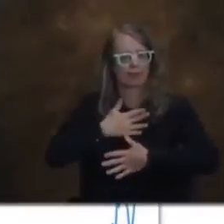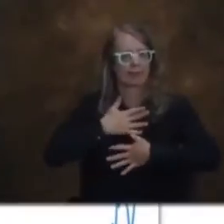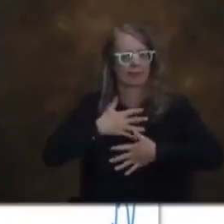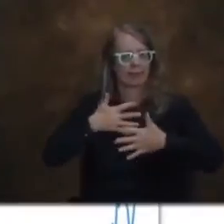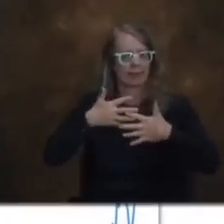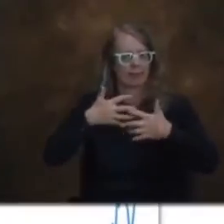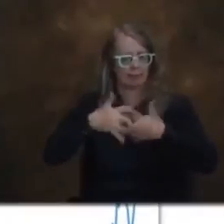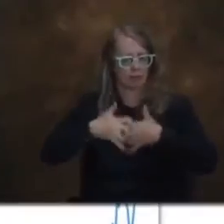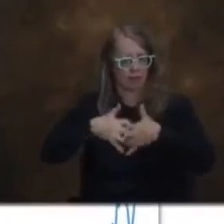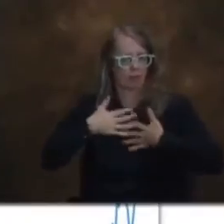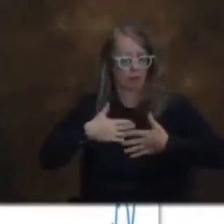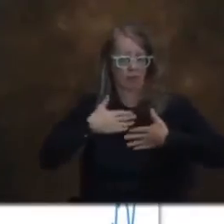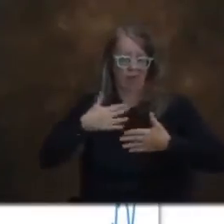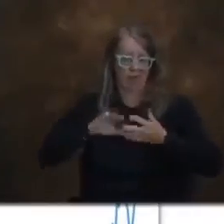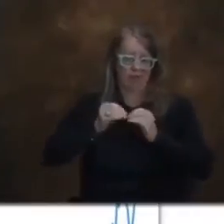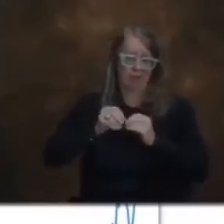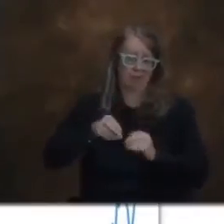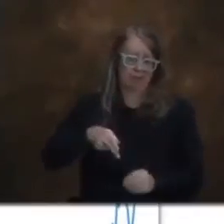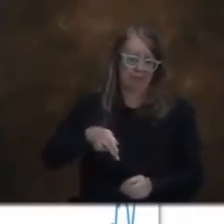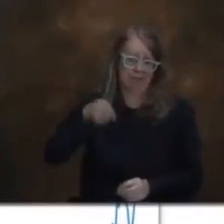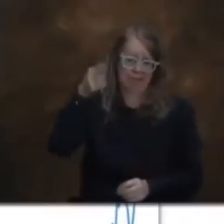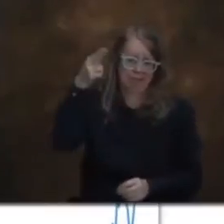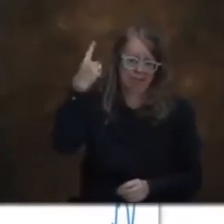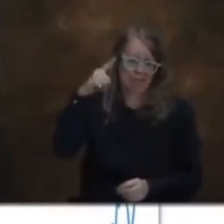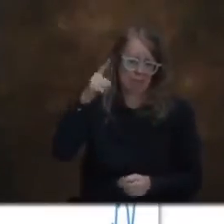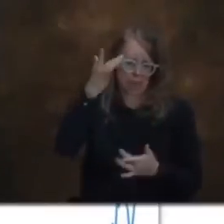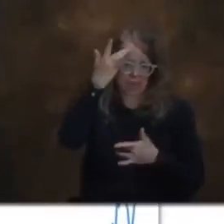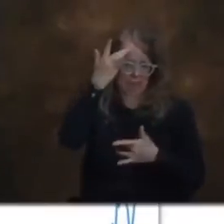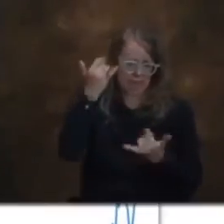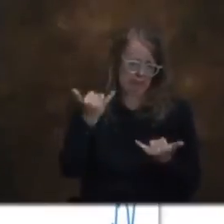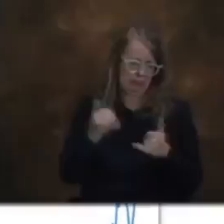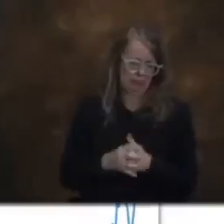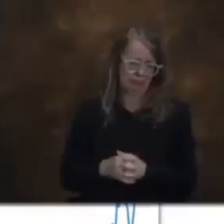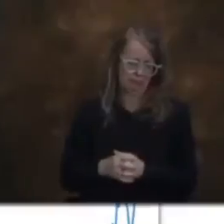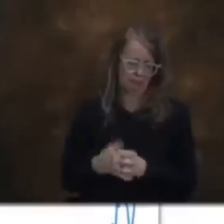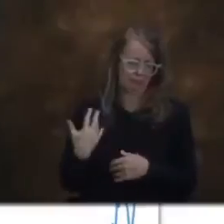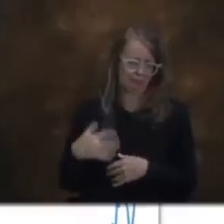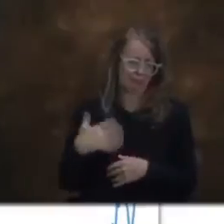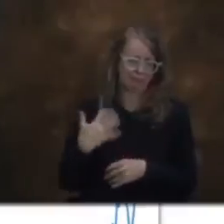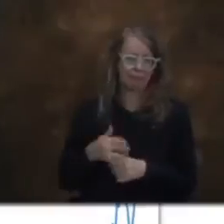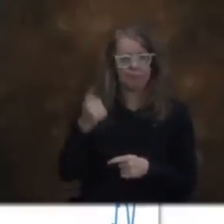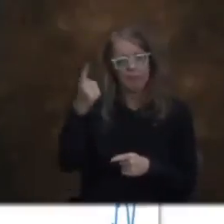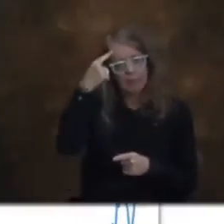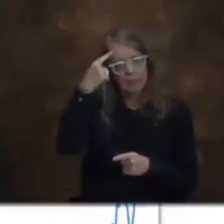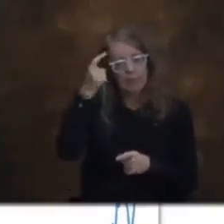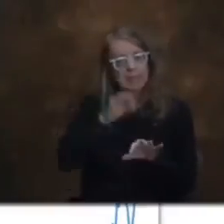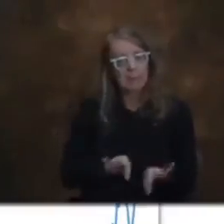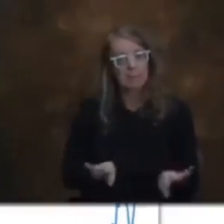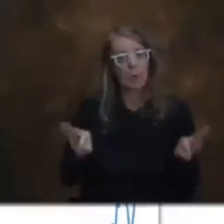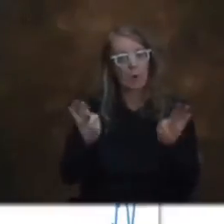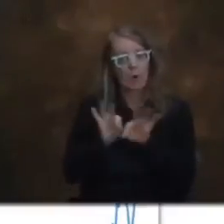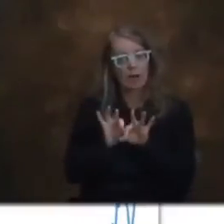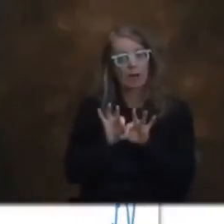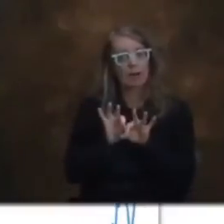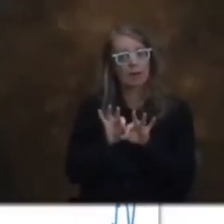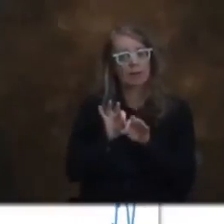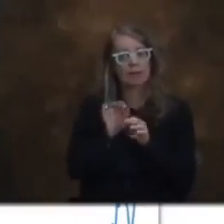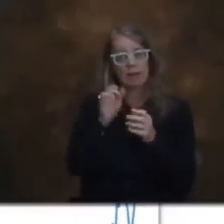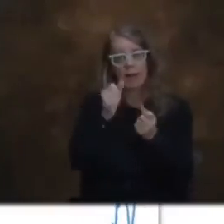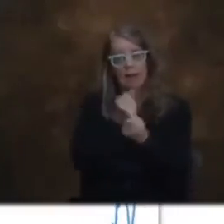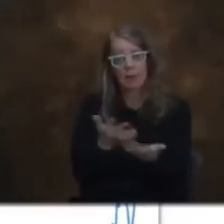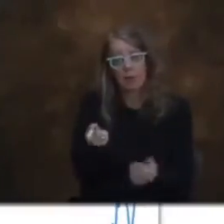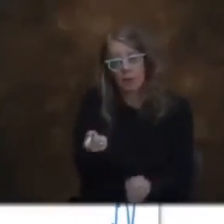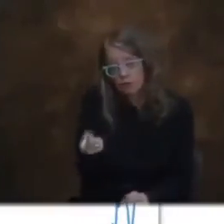pandemia y es importante entender que 90 a 95 por ciento de las personas